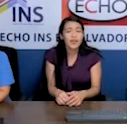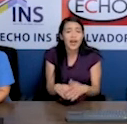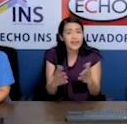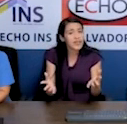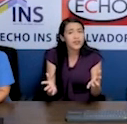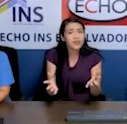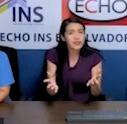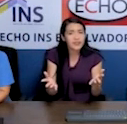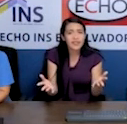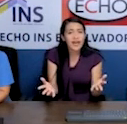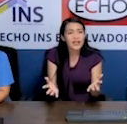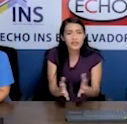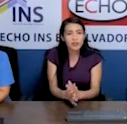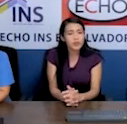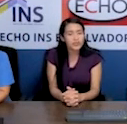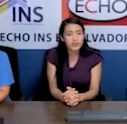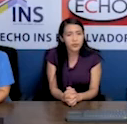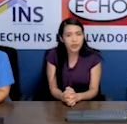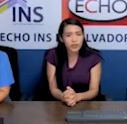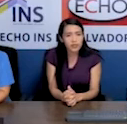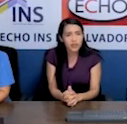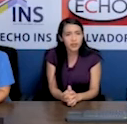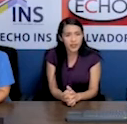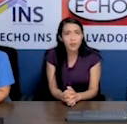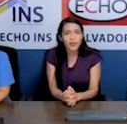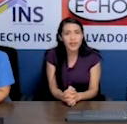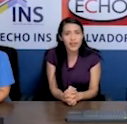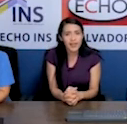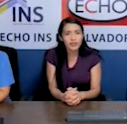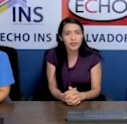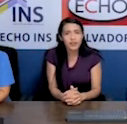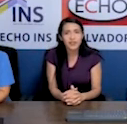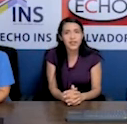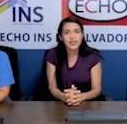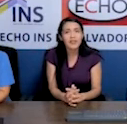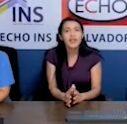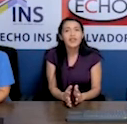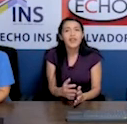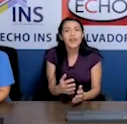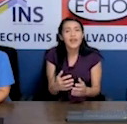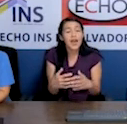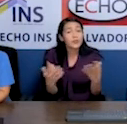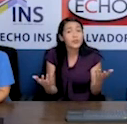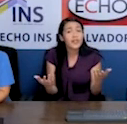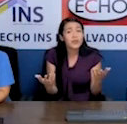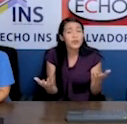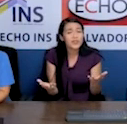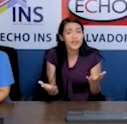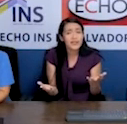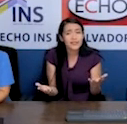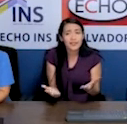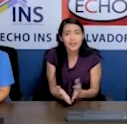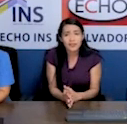orgánico. Aquí quiero citarles algunos estudios que ustedes pueden leer donde dicen que algunos